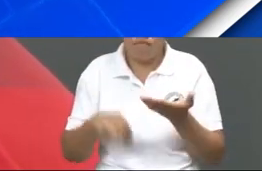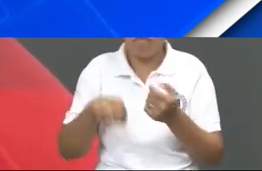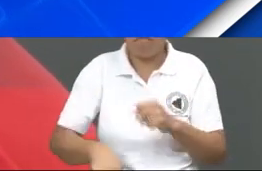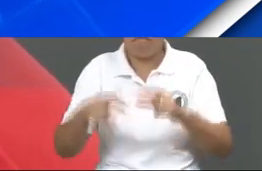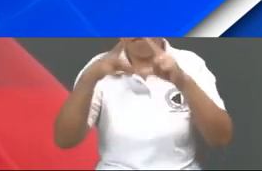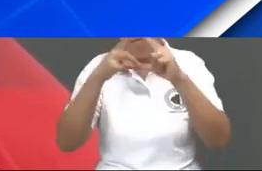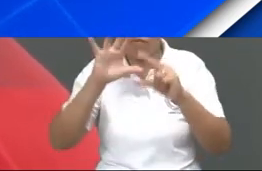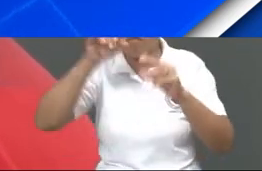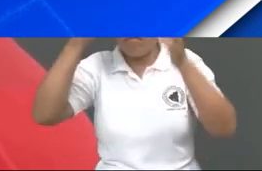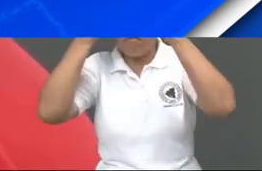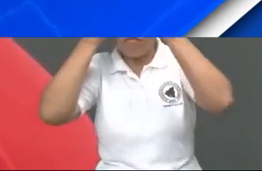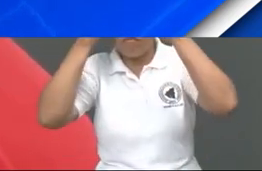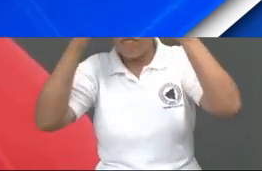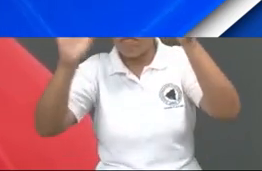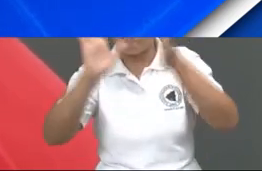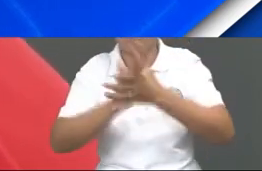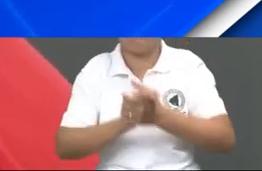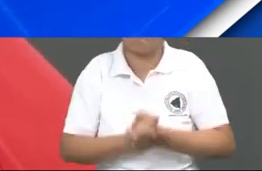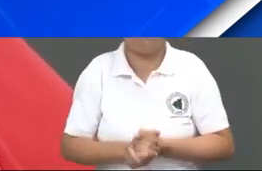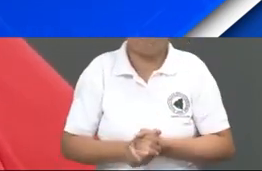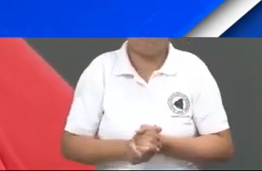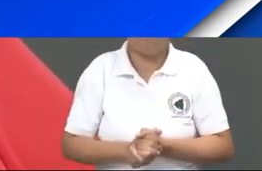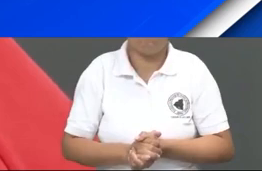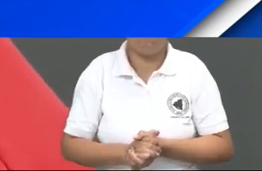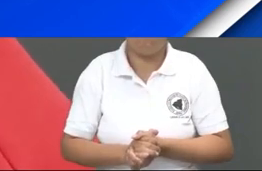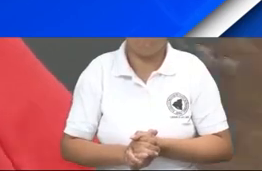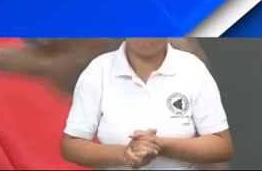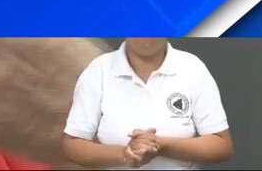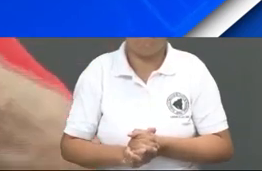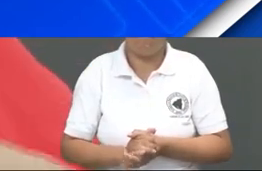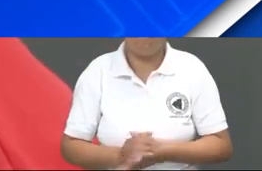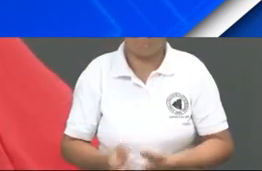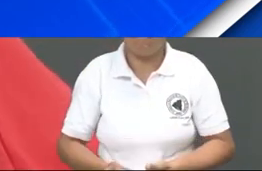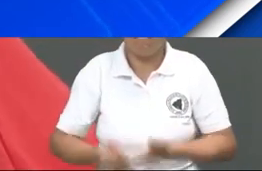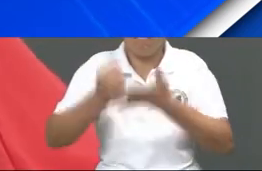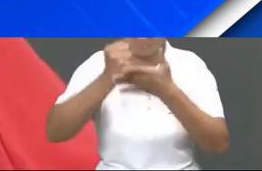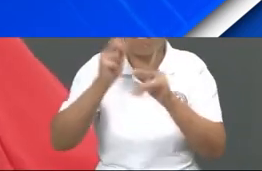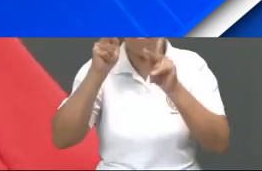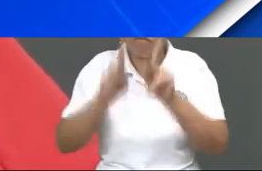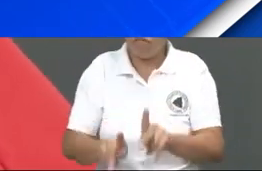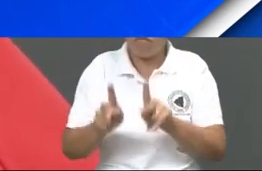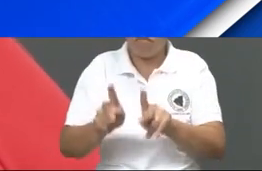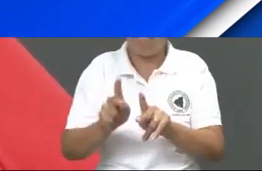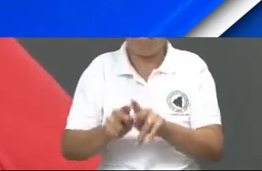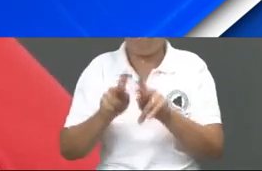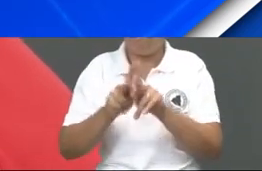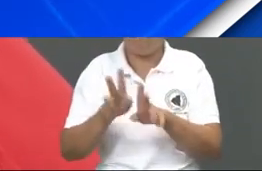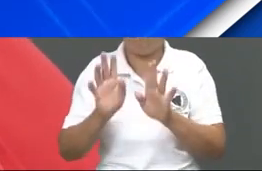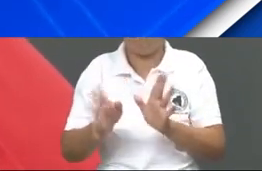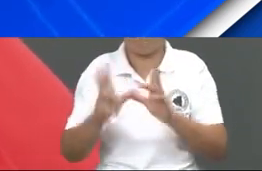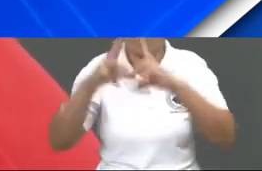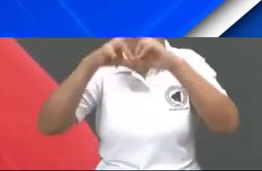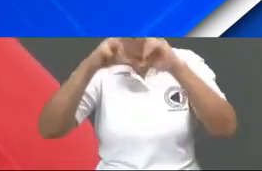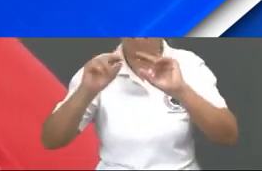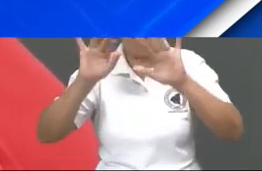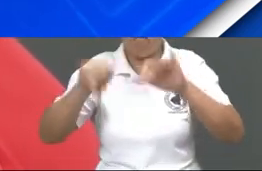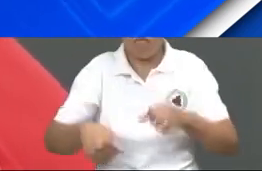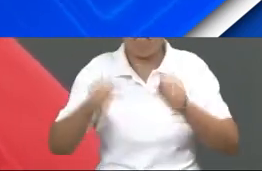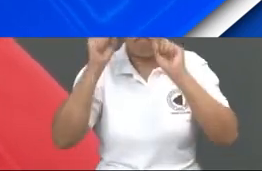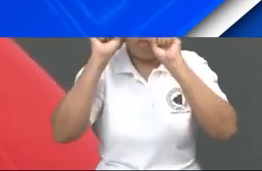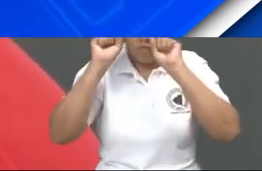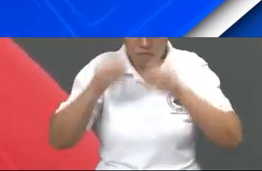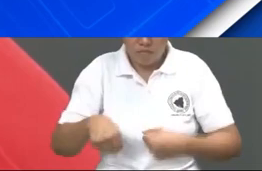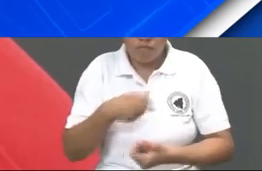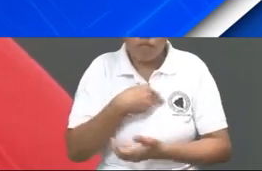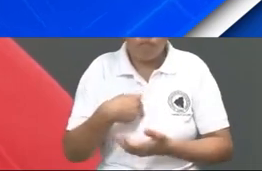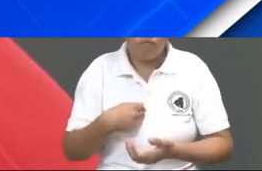permite, entre otras cosas, darle un subproducto a la población nicaragüense porque permitirá